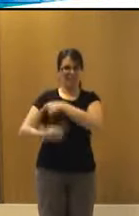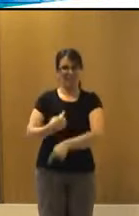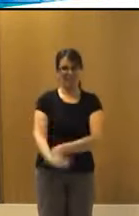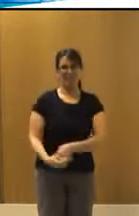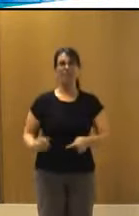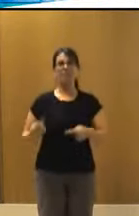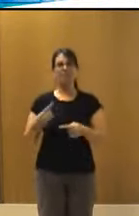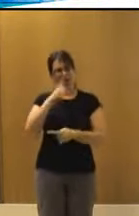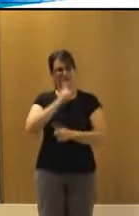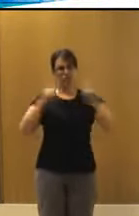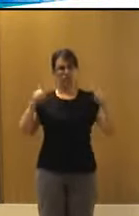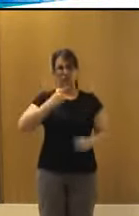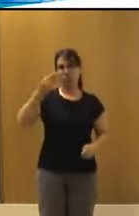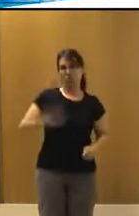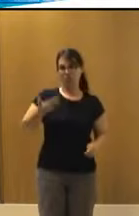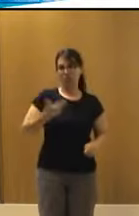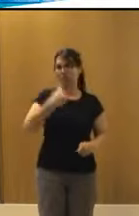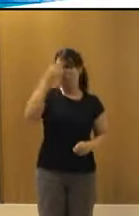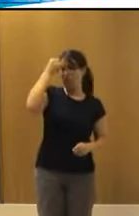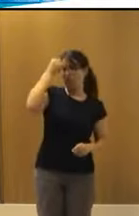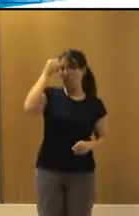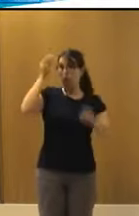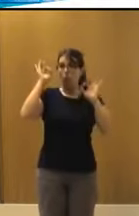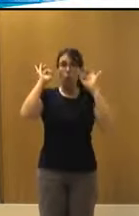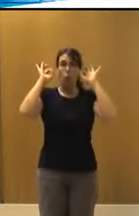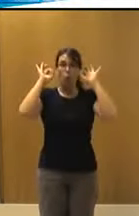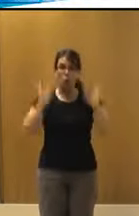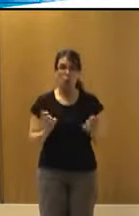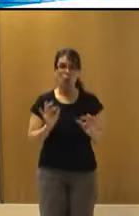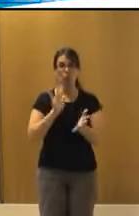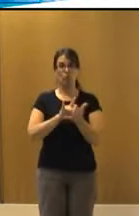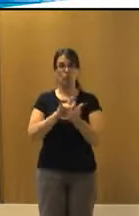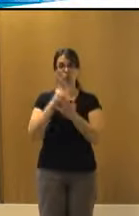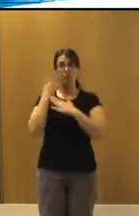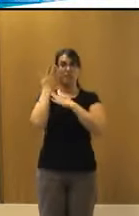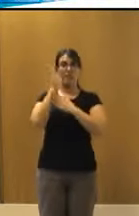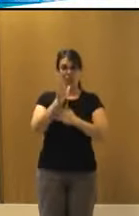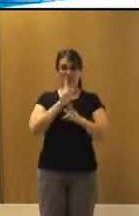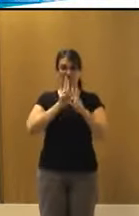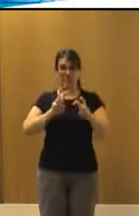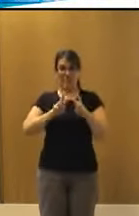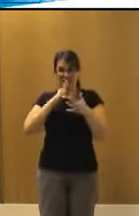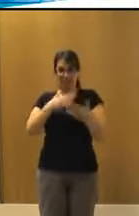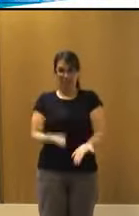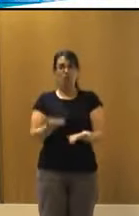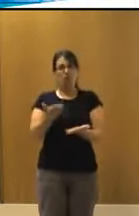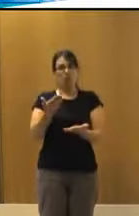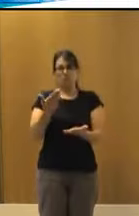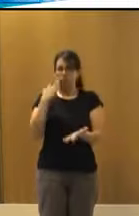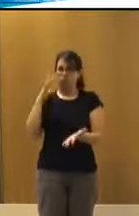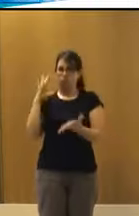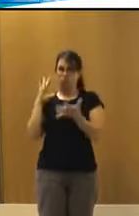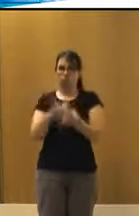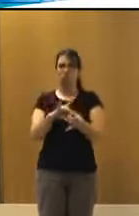Intergeneracional. Año muy importante y que yo creo pues que justo la presentación de esta investigación